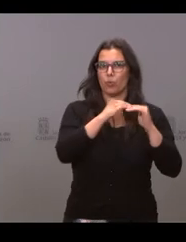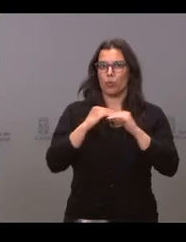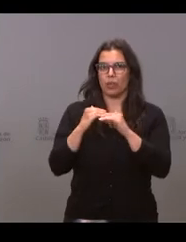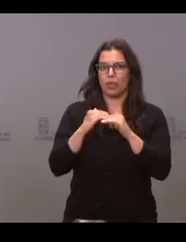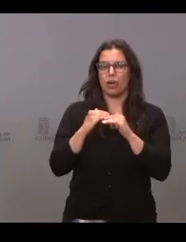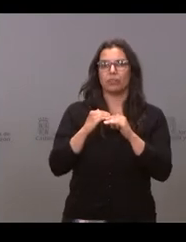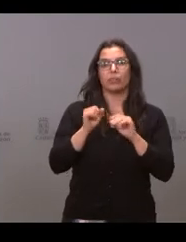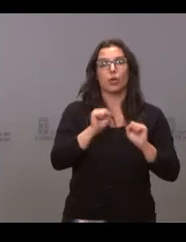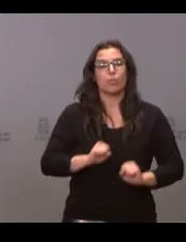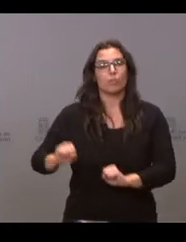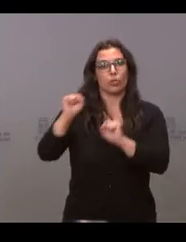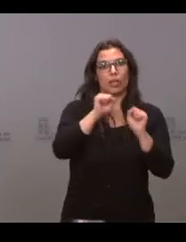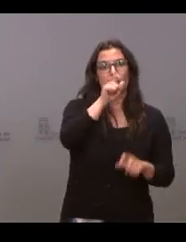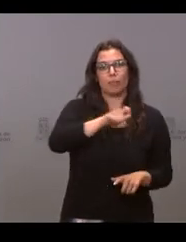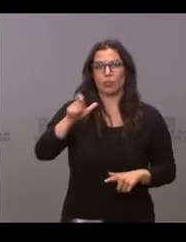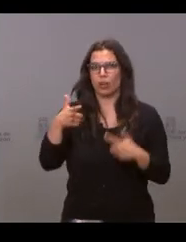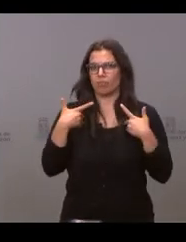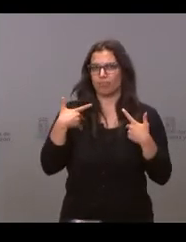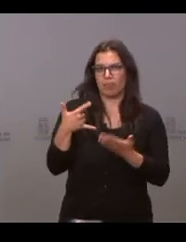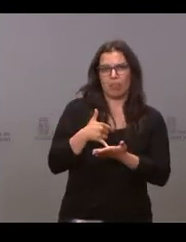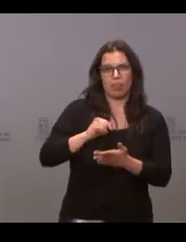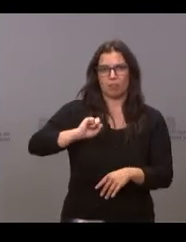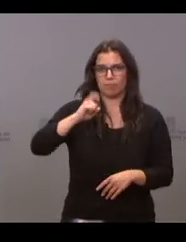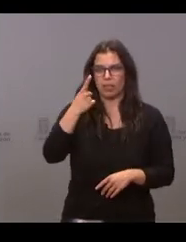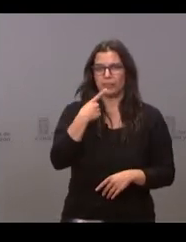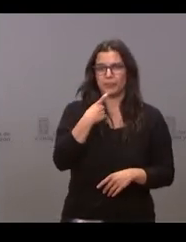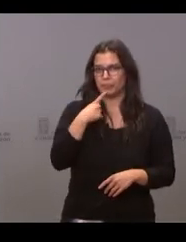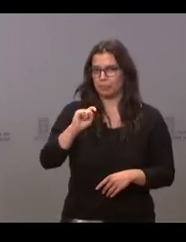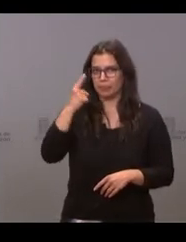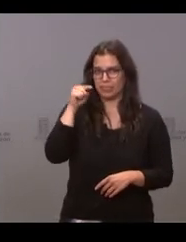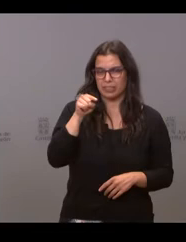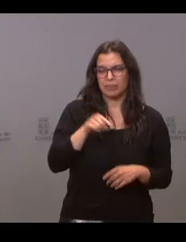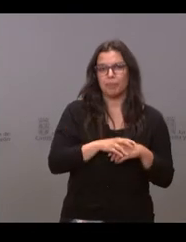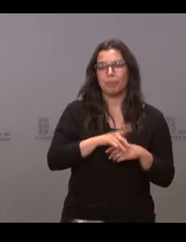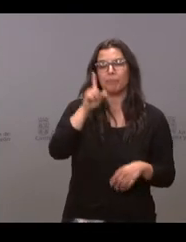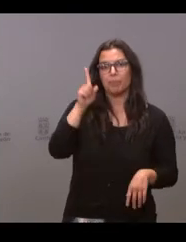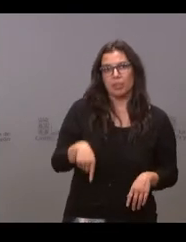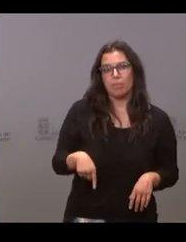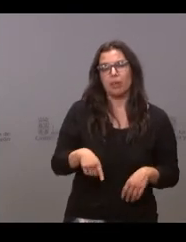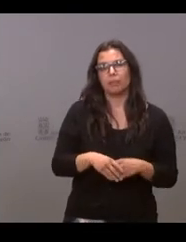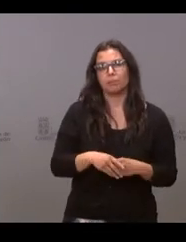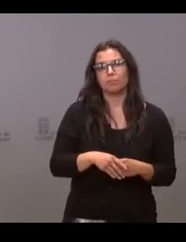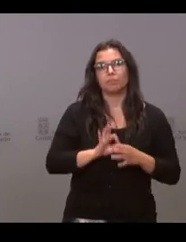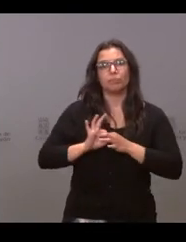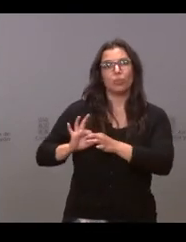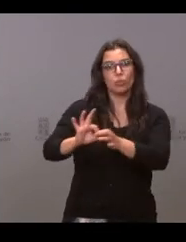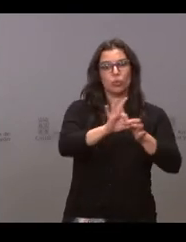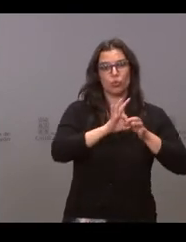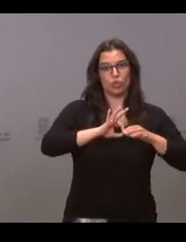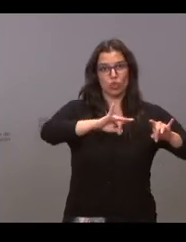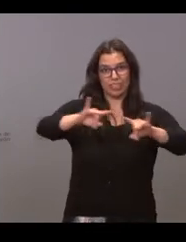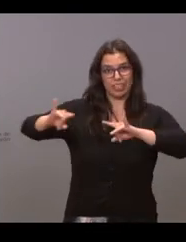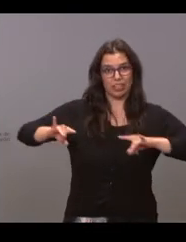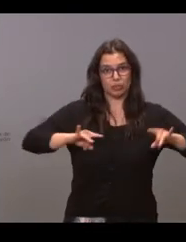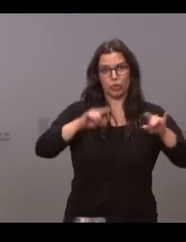de las personas más vulnerables las que pasan más dificultades también la cohesión territorial que es